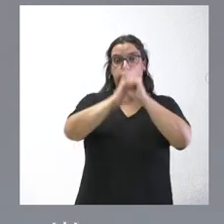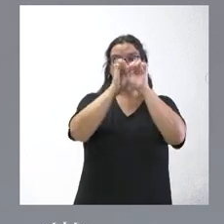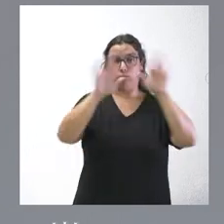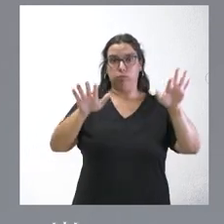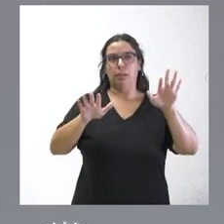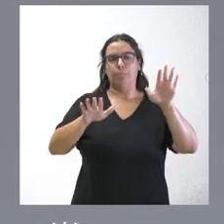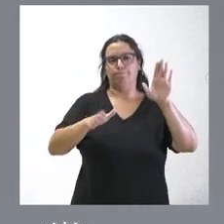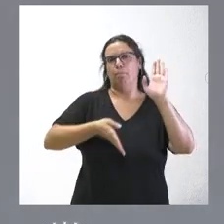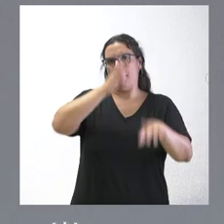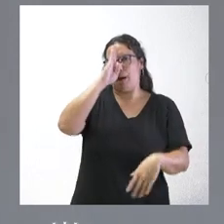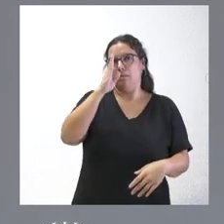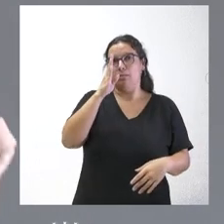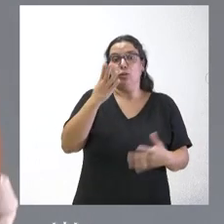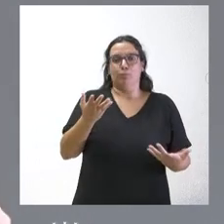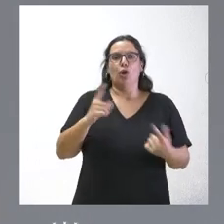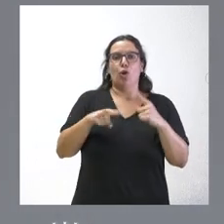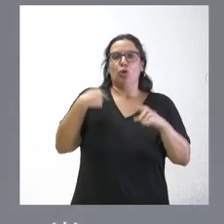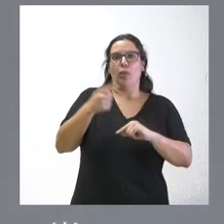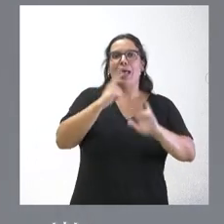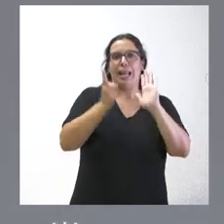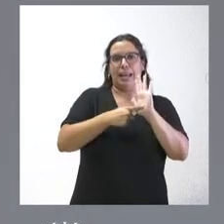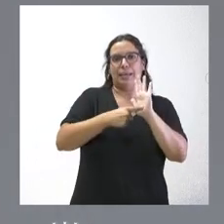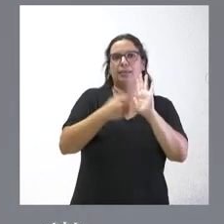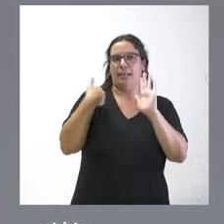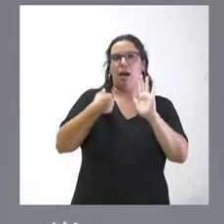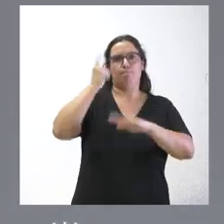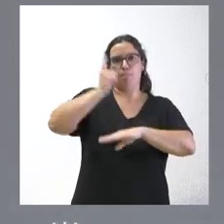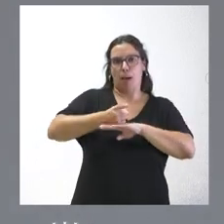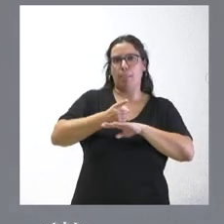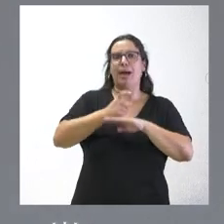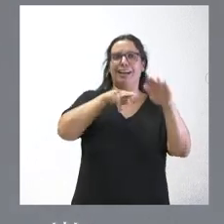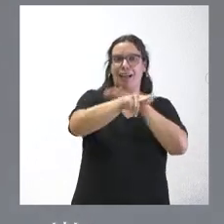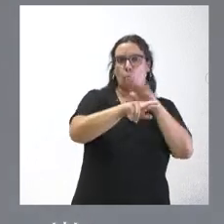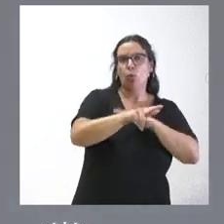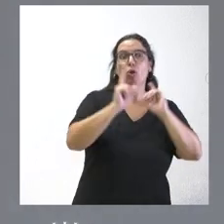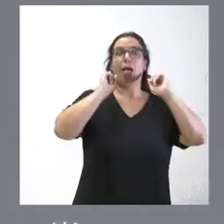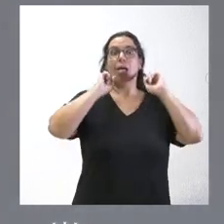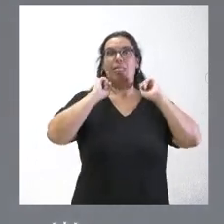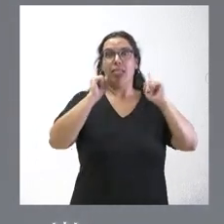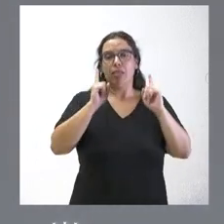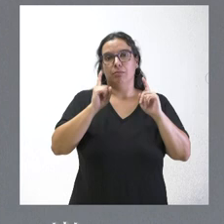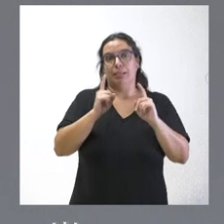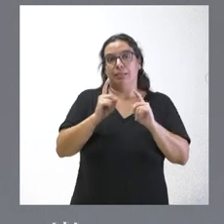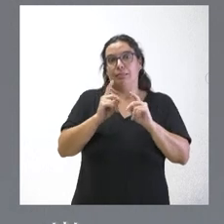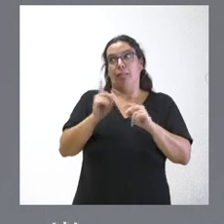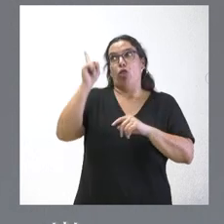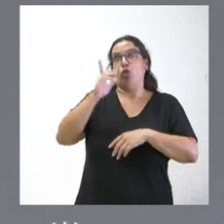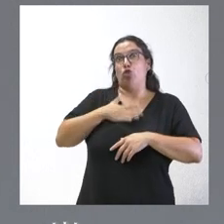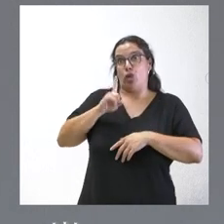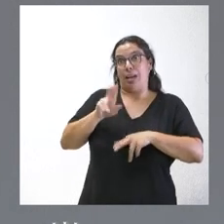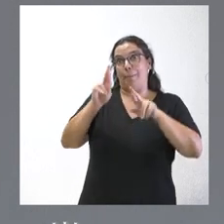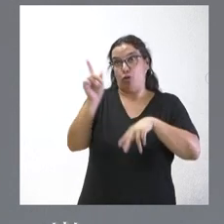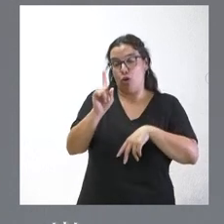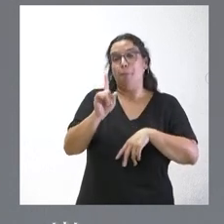obliga a tener dotaciones recursos y demás Por si pudieran producirse que Dios no lo quiera esas nuevas